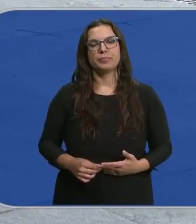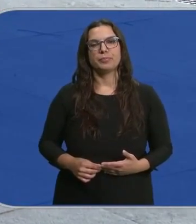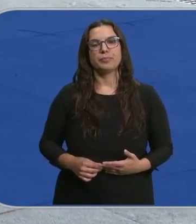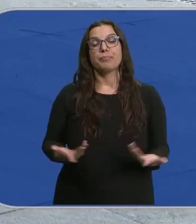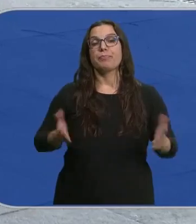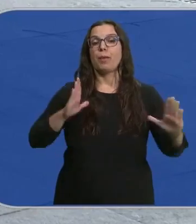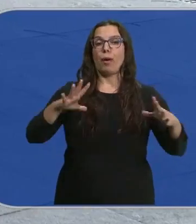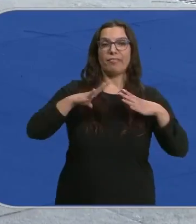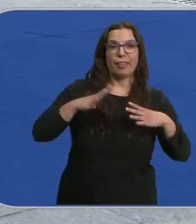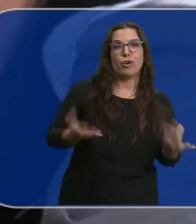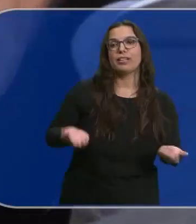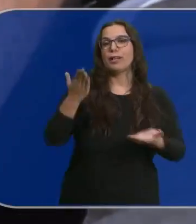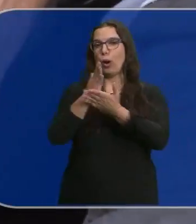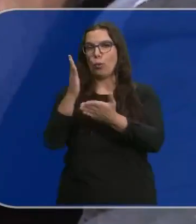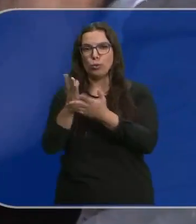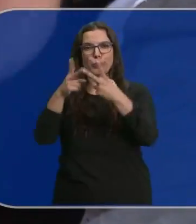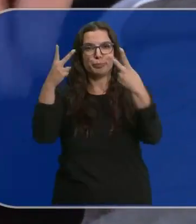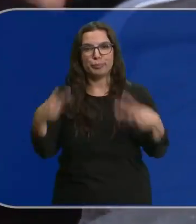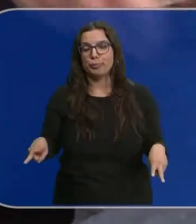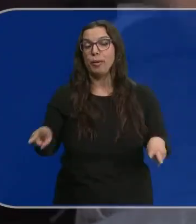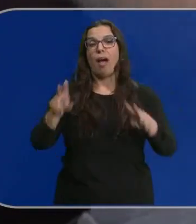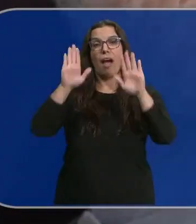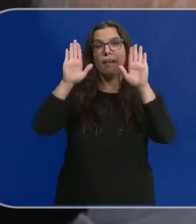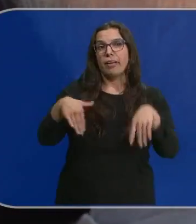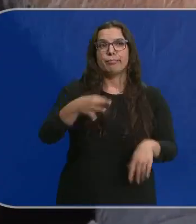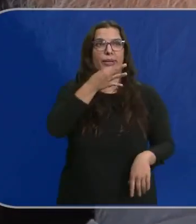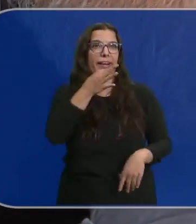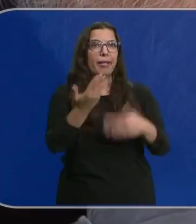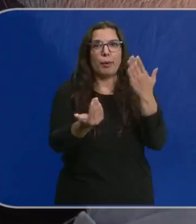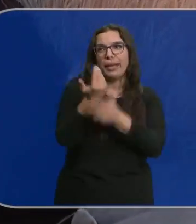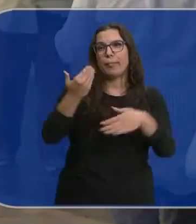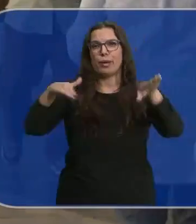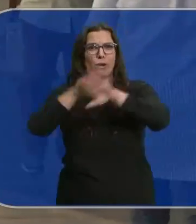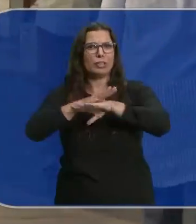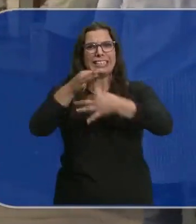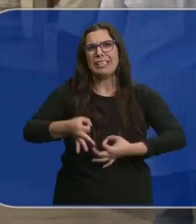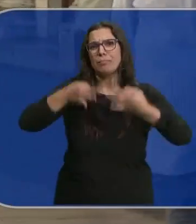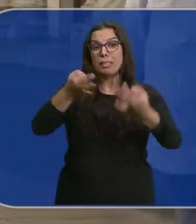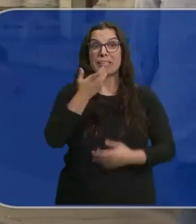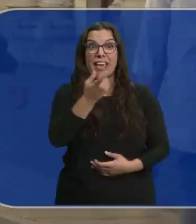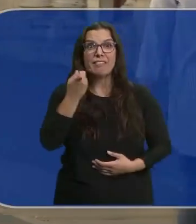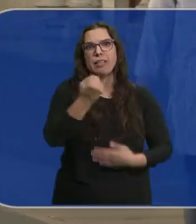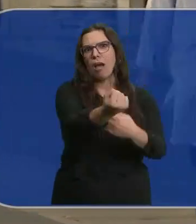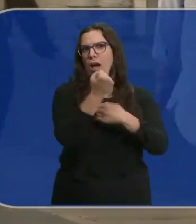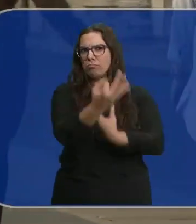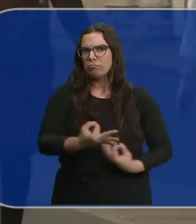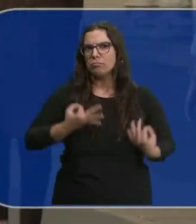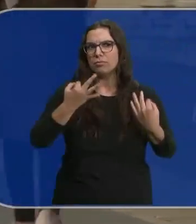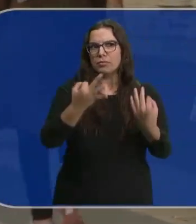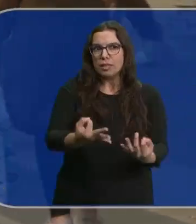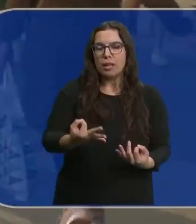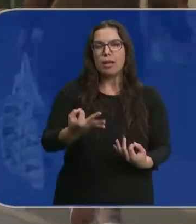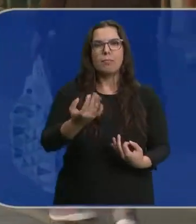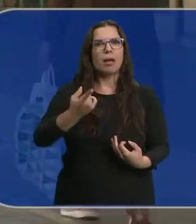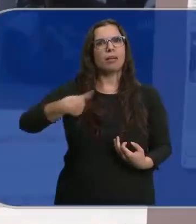En vacaciones, durante el curso, en fin, en la tarde, la mañana, la noche, están ahí cuando hace falta y nada se